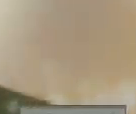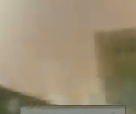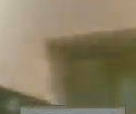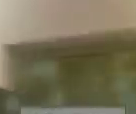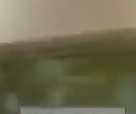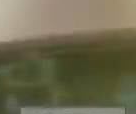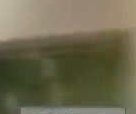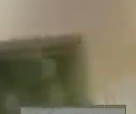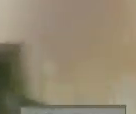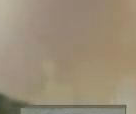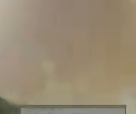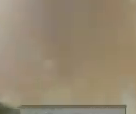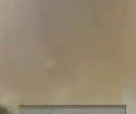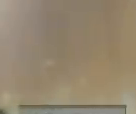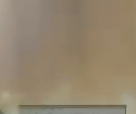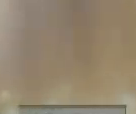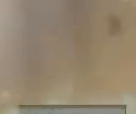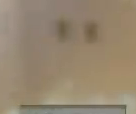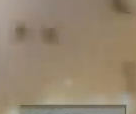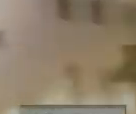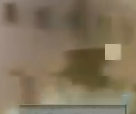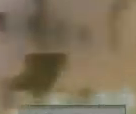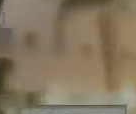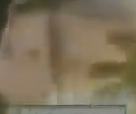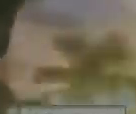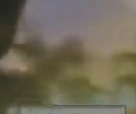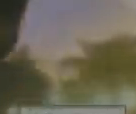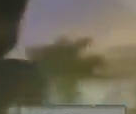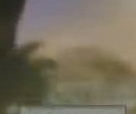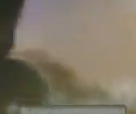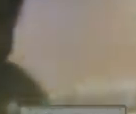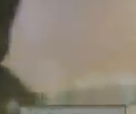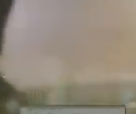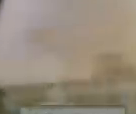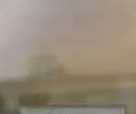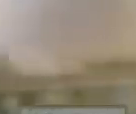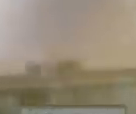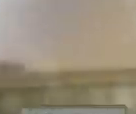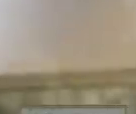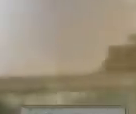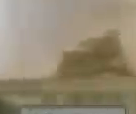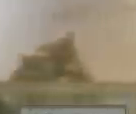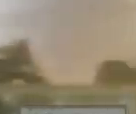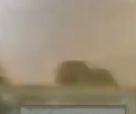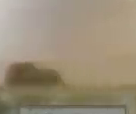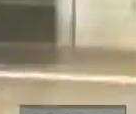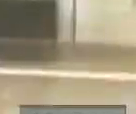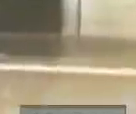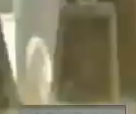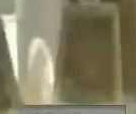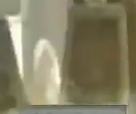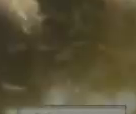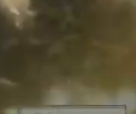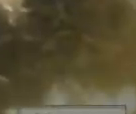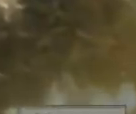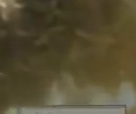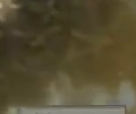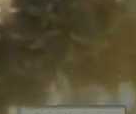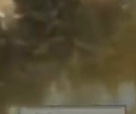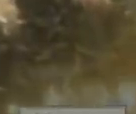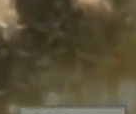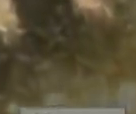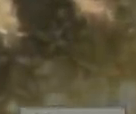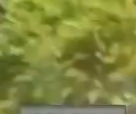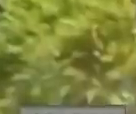reza el viejo dicho cristiano, a Dios rogando y con el mazo dando.